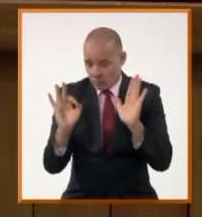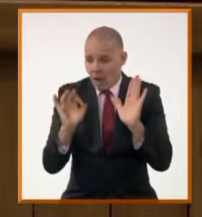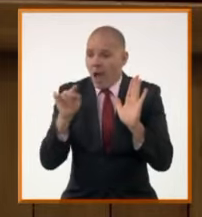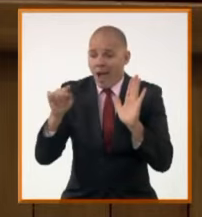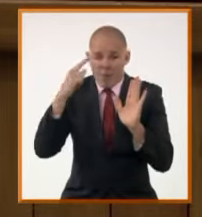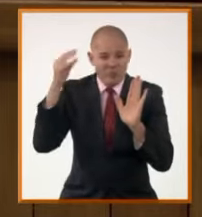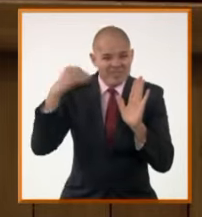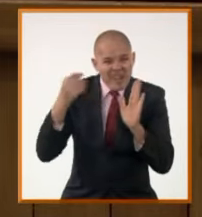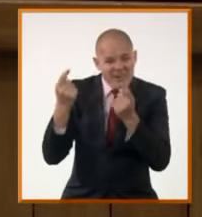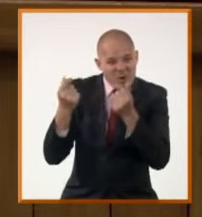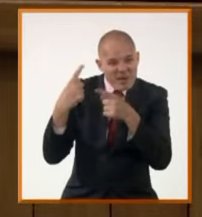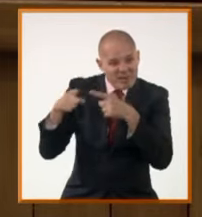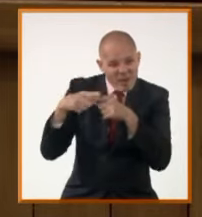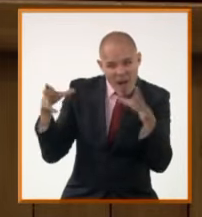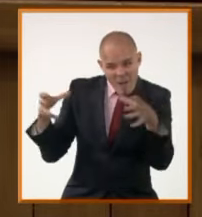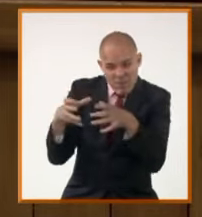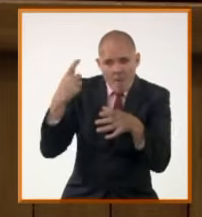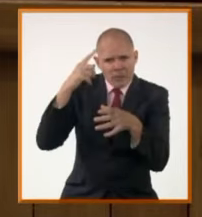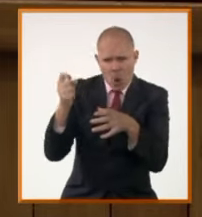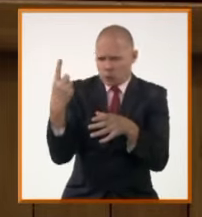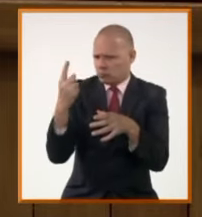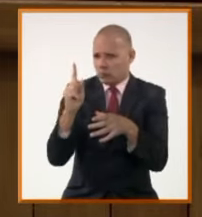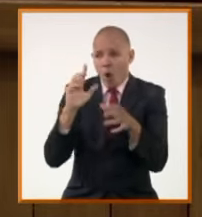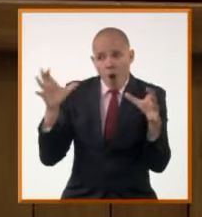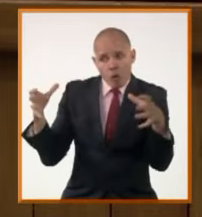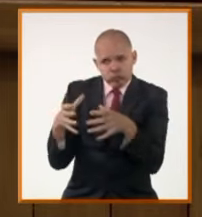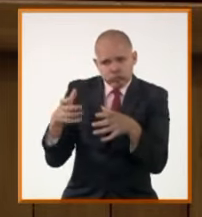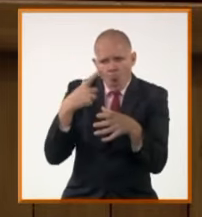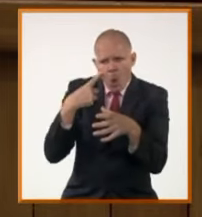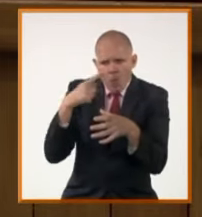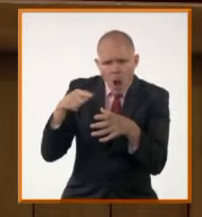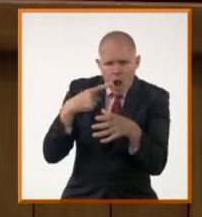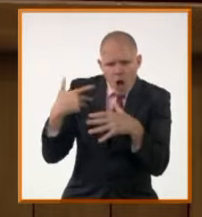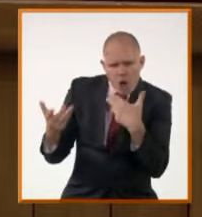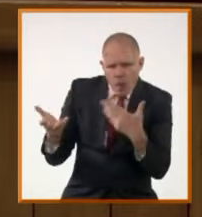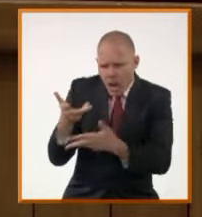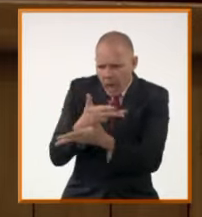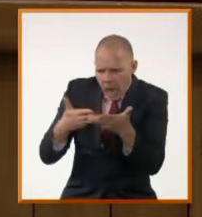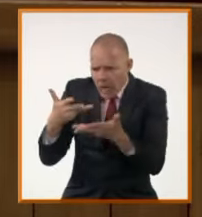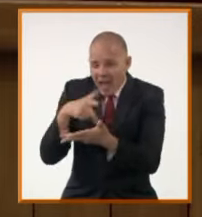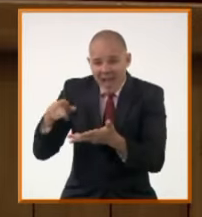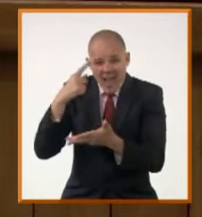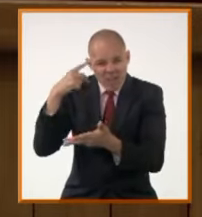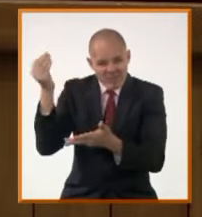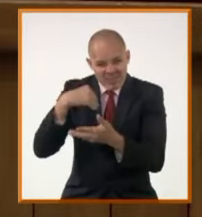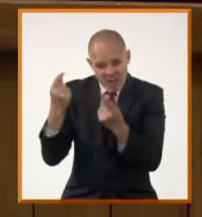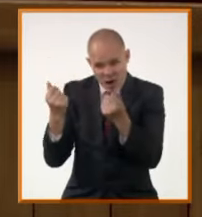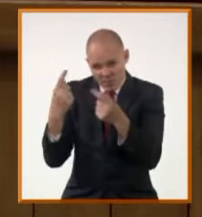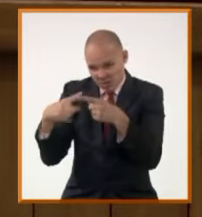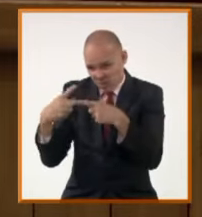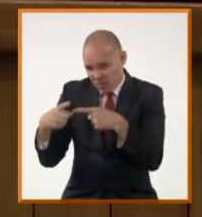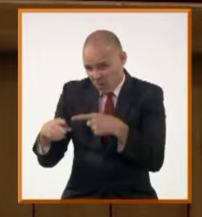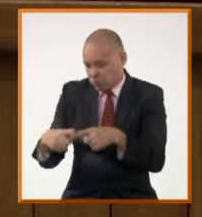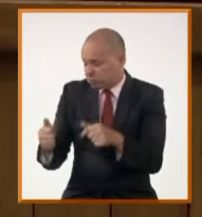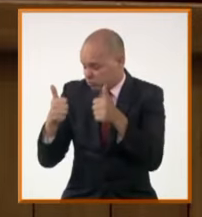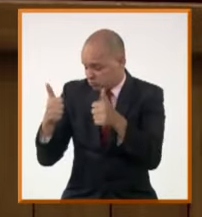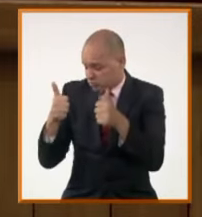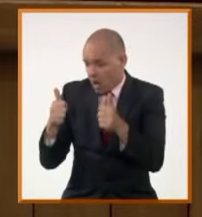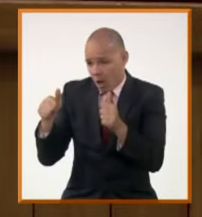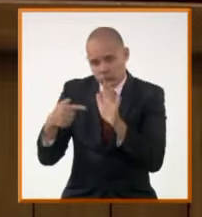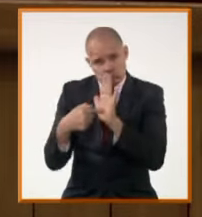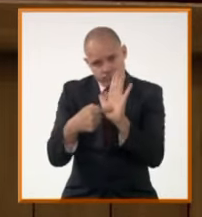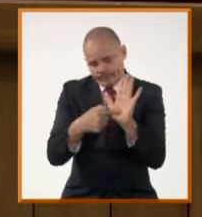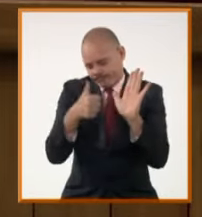participación colectiva que es, yo diría, el ABC que nos va a conducir a avanzar en